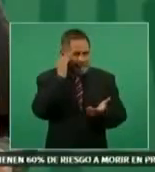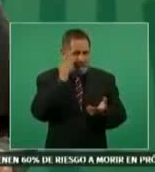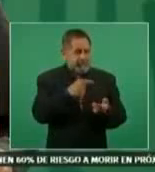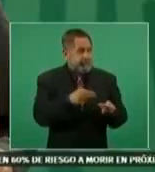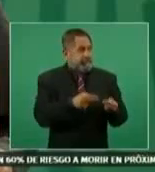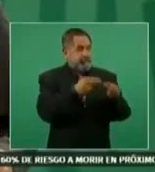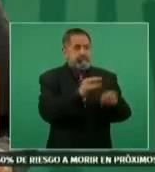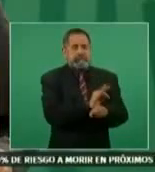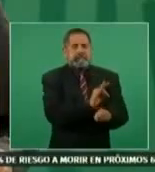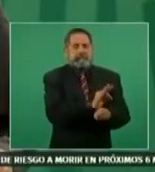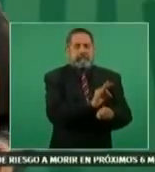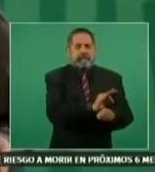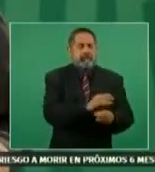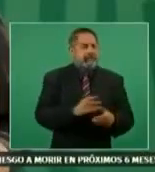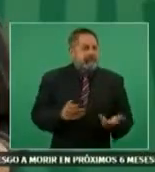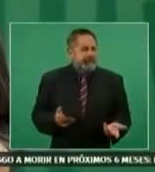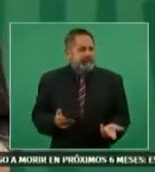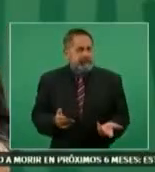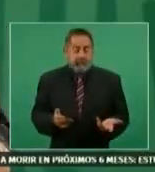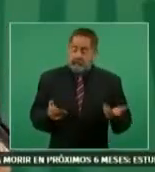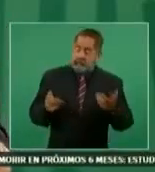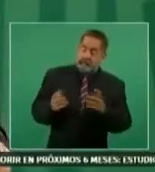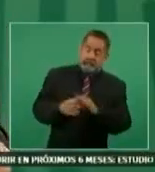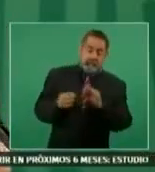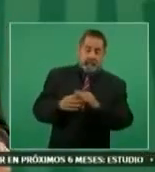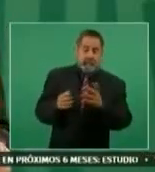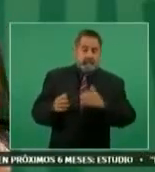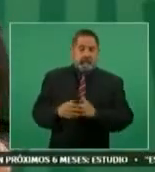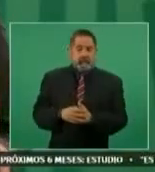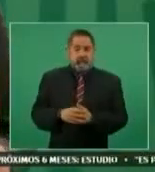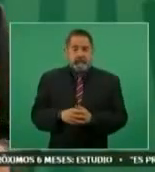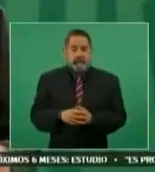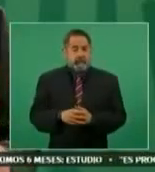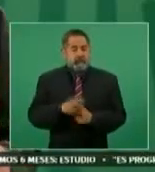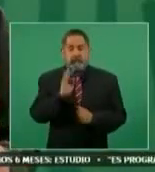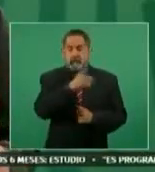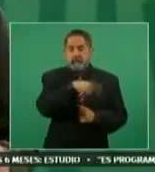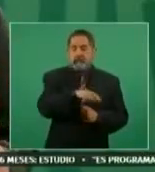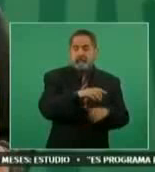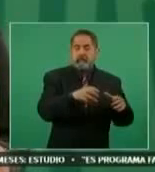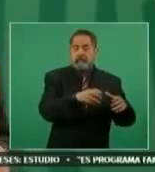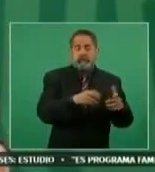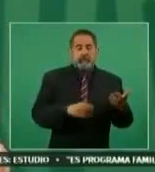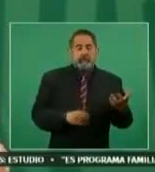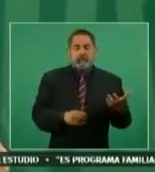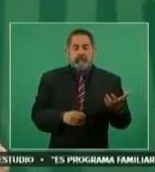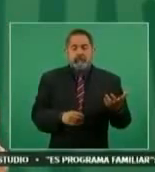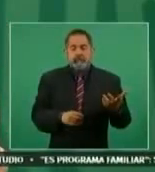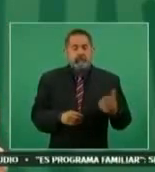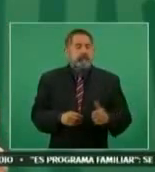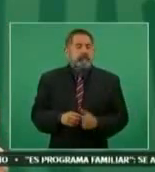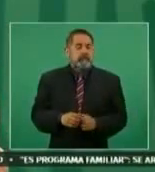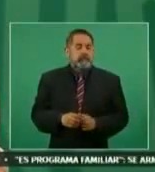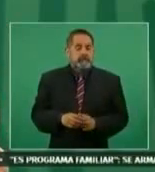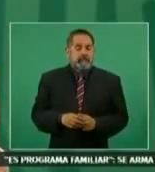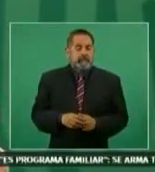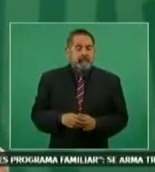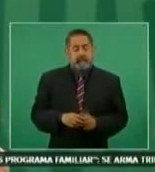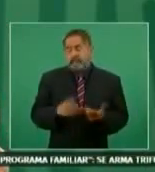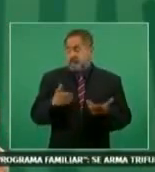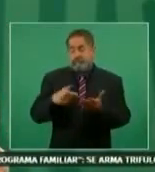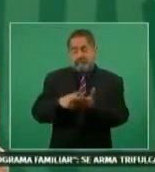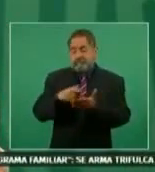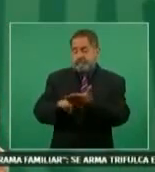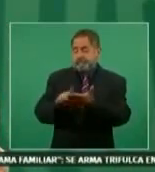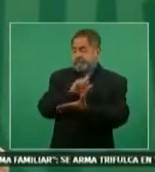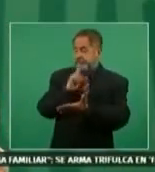chingada, en su rancho con el señor Slim. Bueno, el presidente aseguró que el INAI fue creado para proteger a las grandes empresas